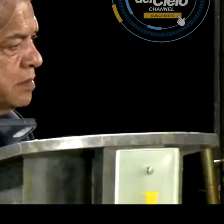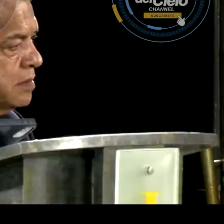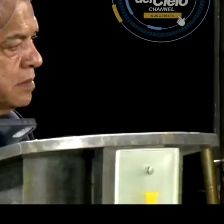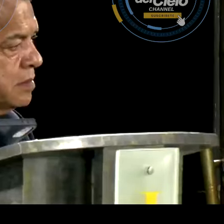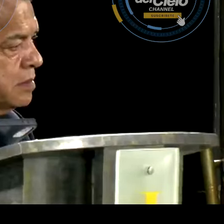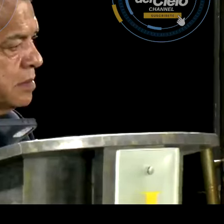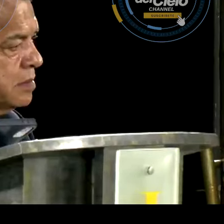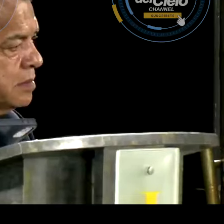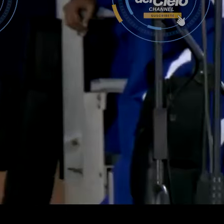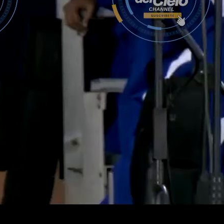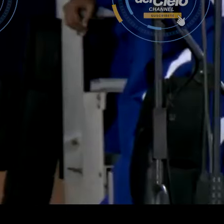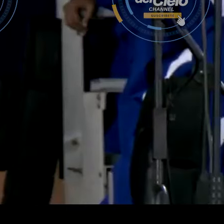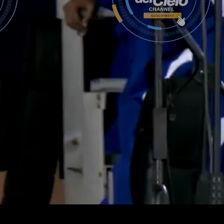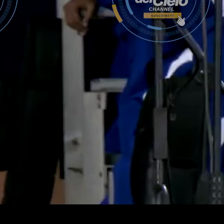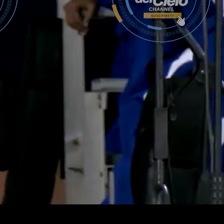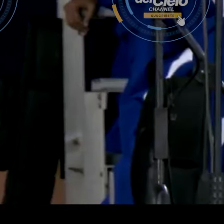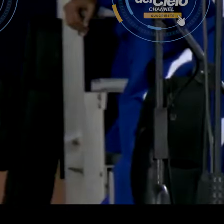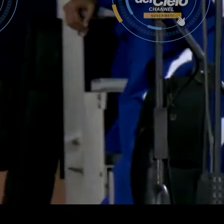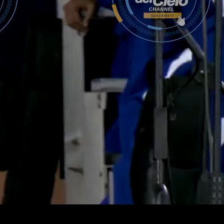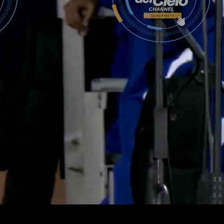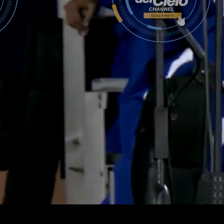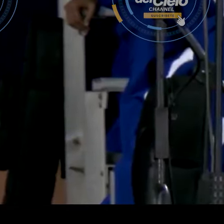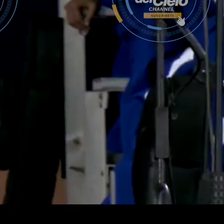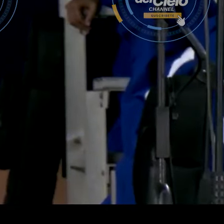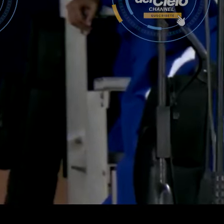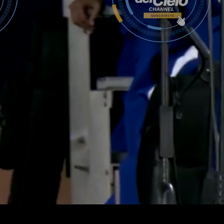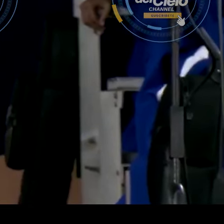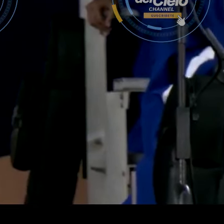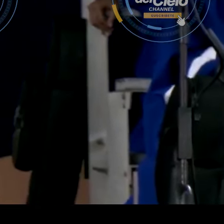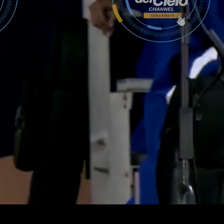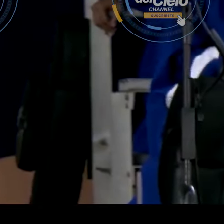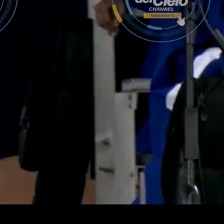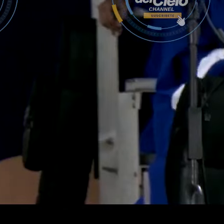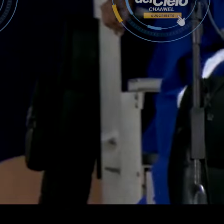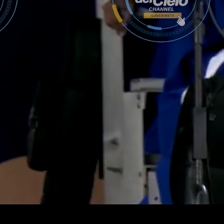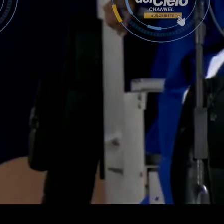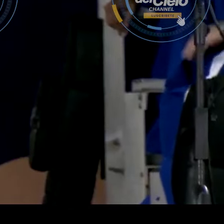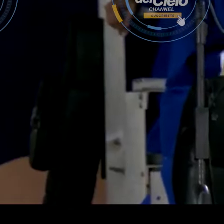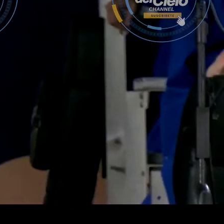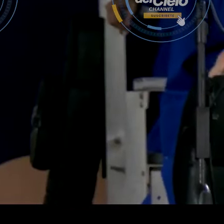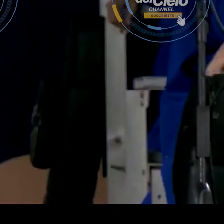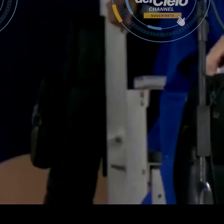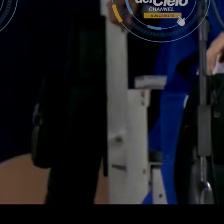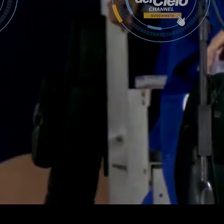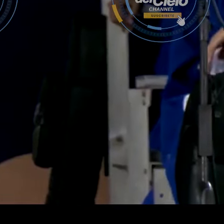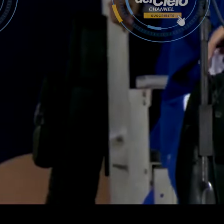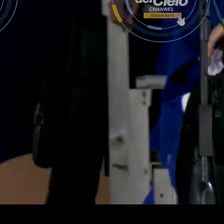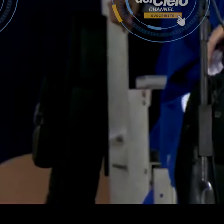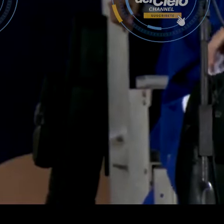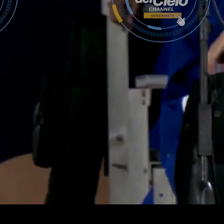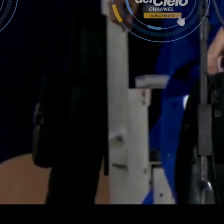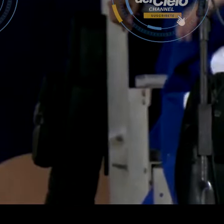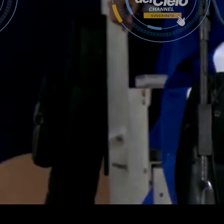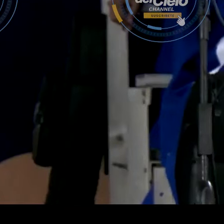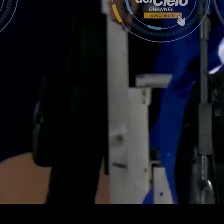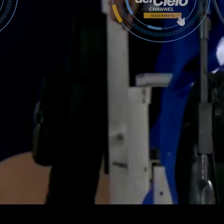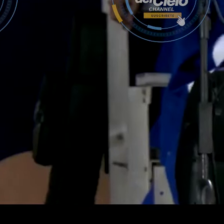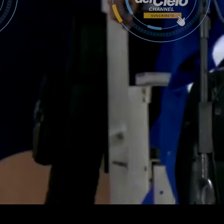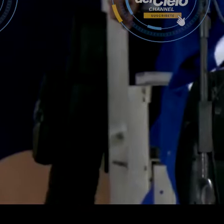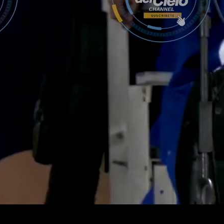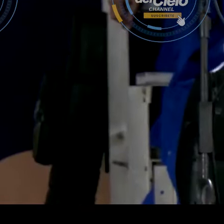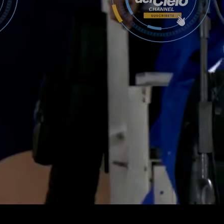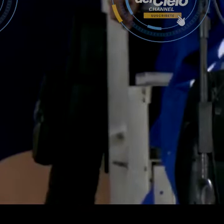los gustos de las personas. ¿Sabe que hoy en día existe ese evangelio? Y todo se